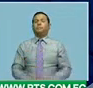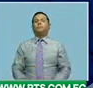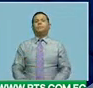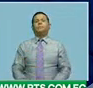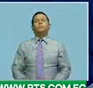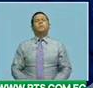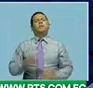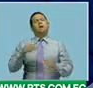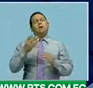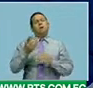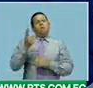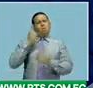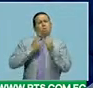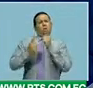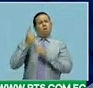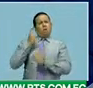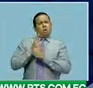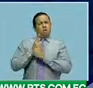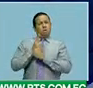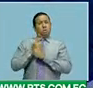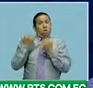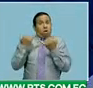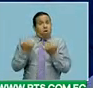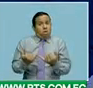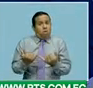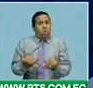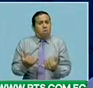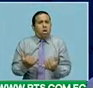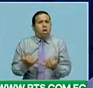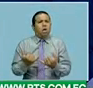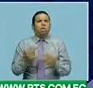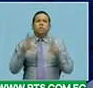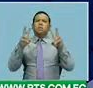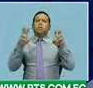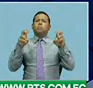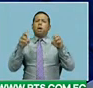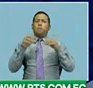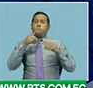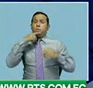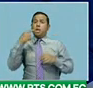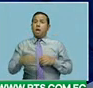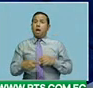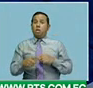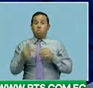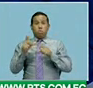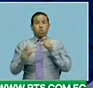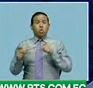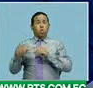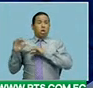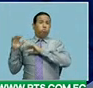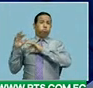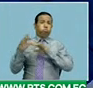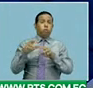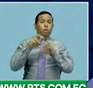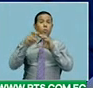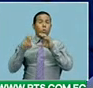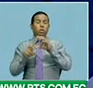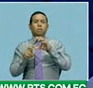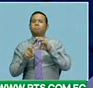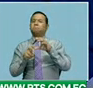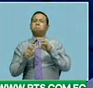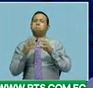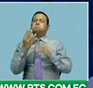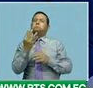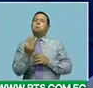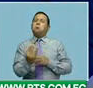años anteriores, la provincia de Santa Elena tuvo poca concurrencia de turistas. El control por parte de las autoridades dio buenos resultados, mientras que en